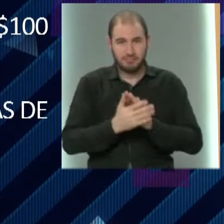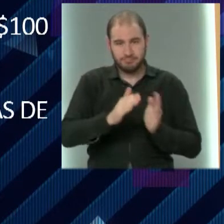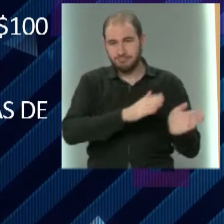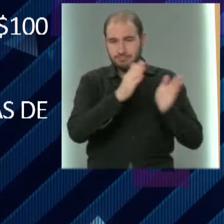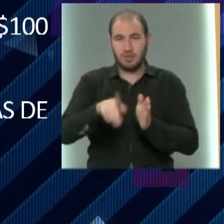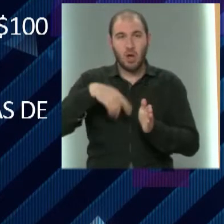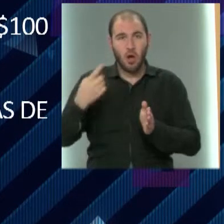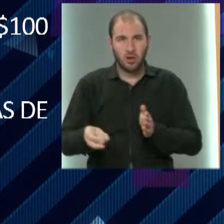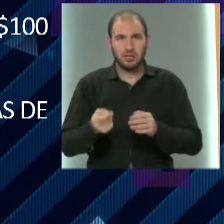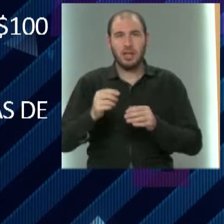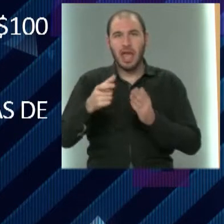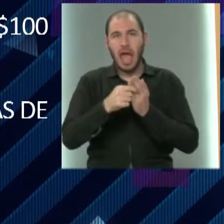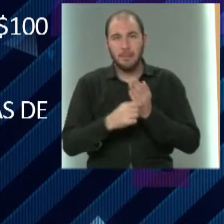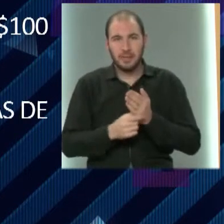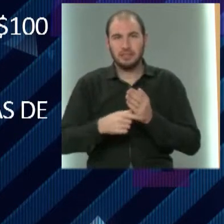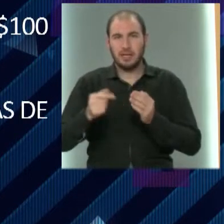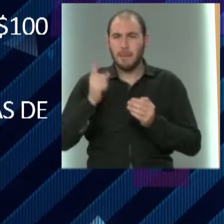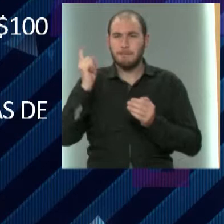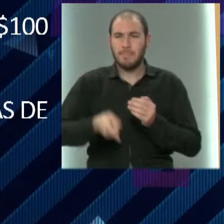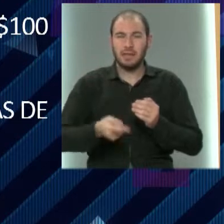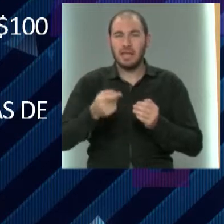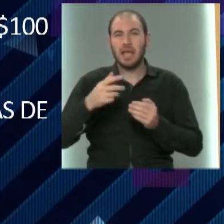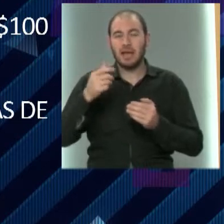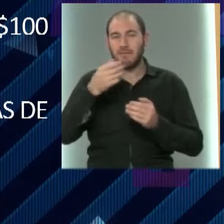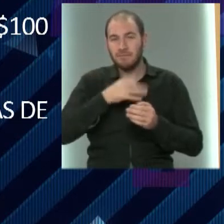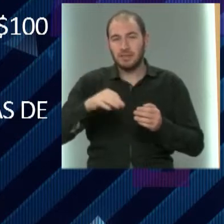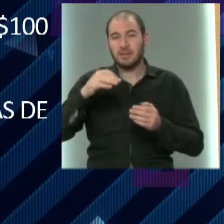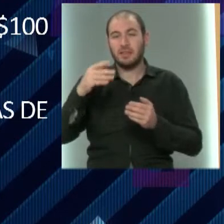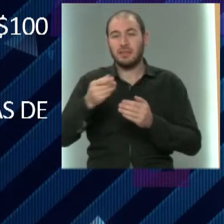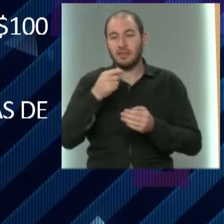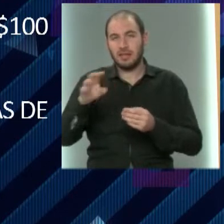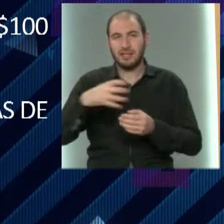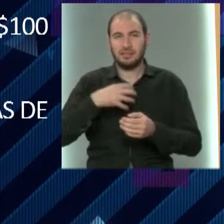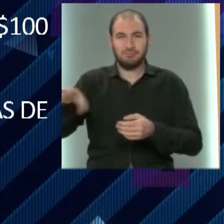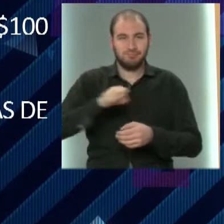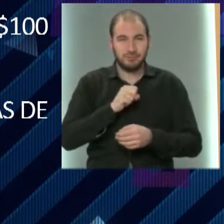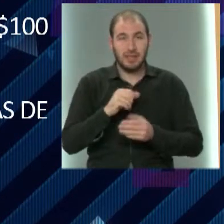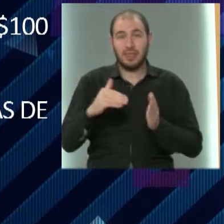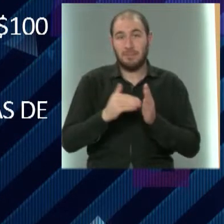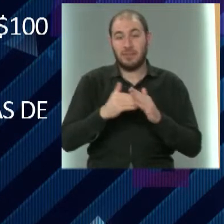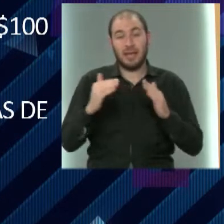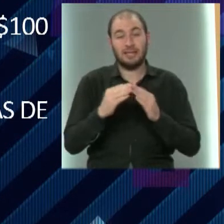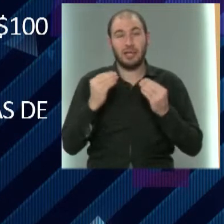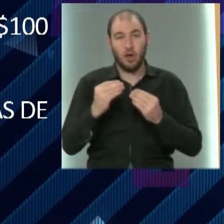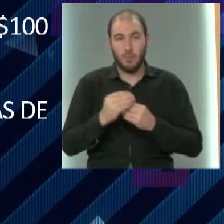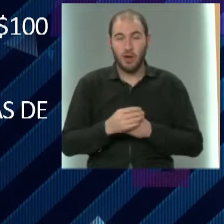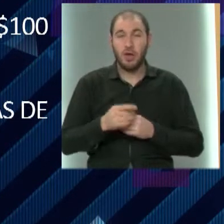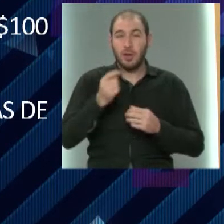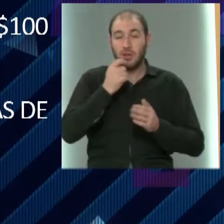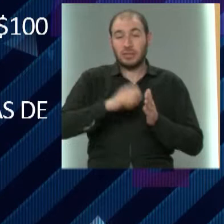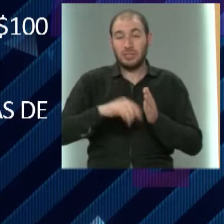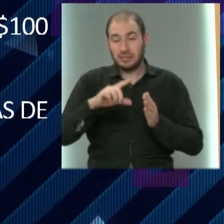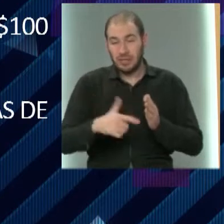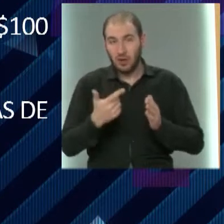siguiente medida, que es iniciar un expediente de ejecución de hipoteca o desadjudicación, dependiendo cómo esté la vivienda, si tiene o no